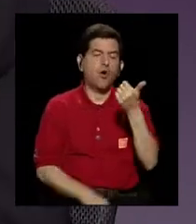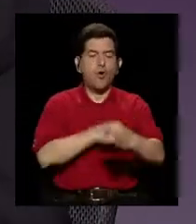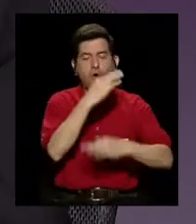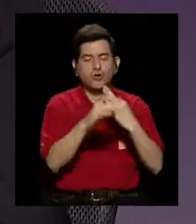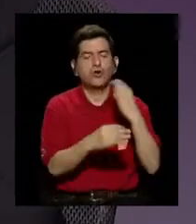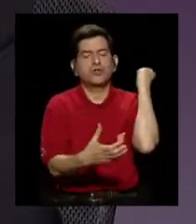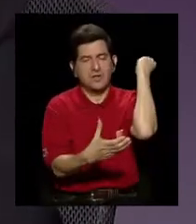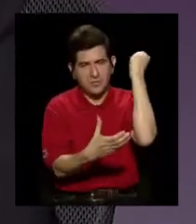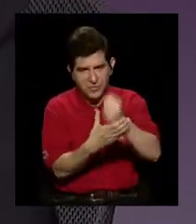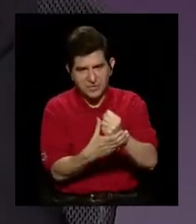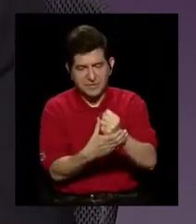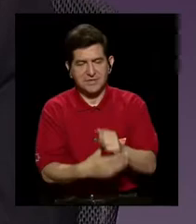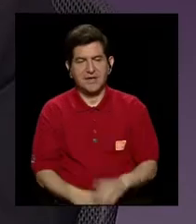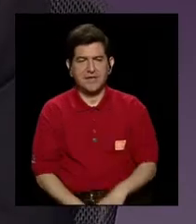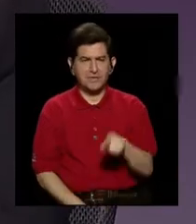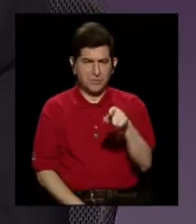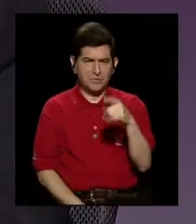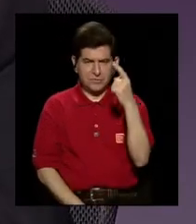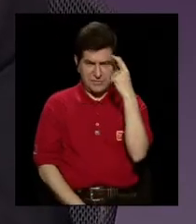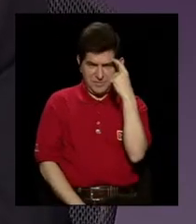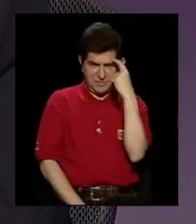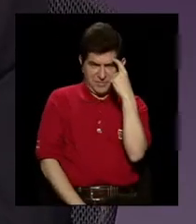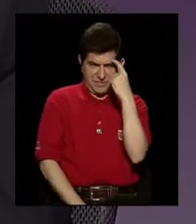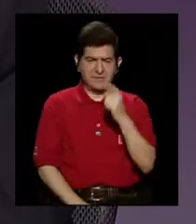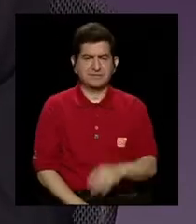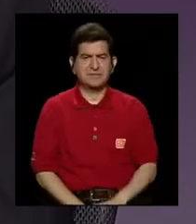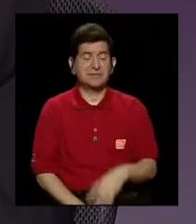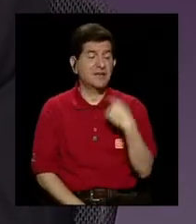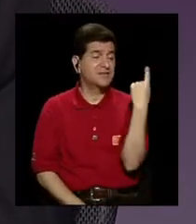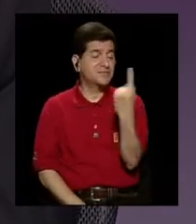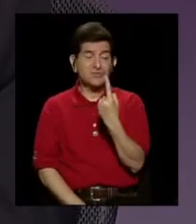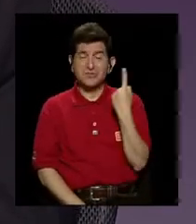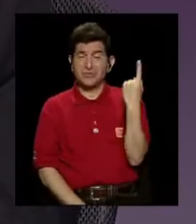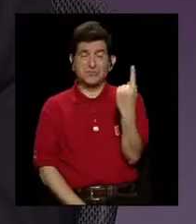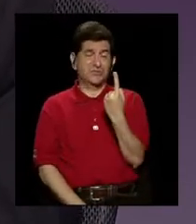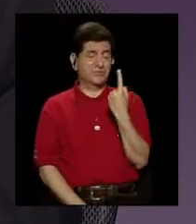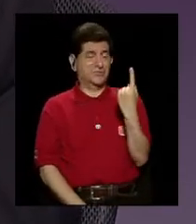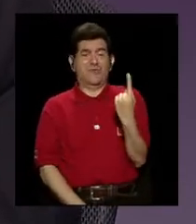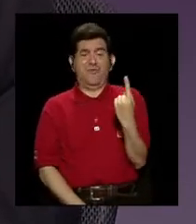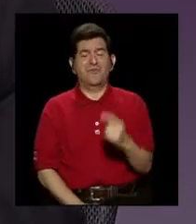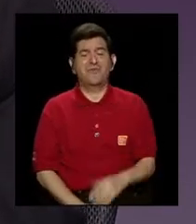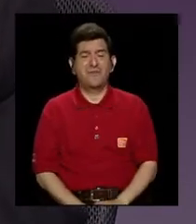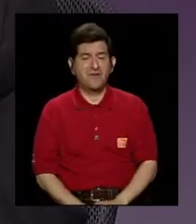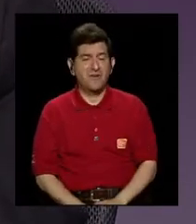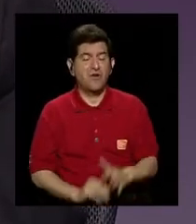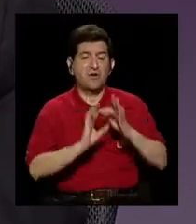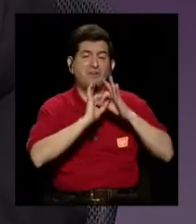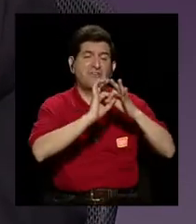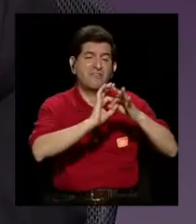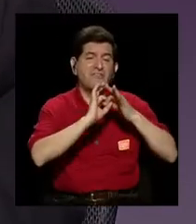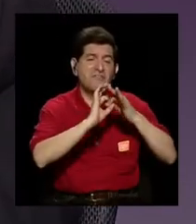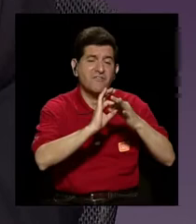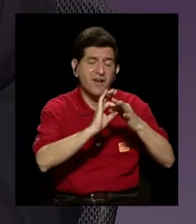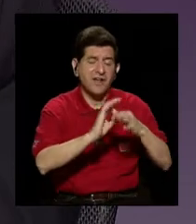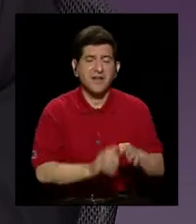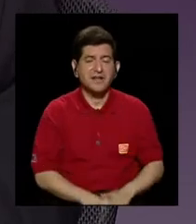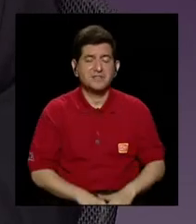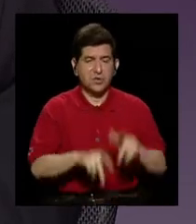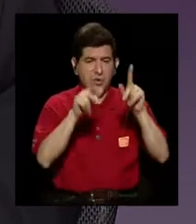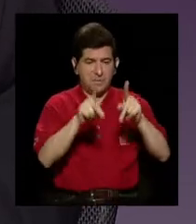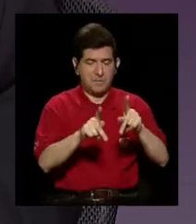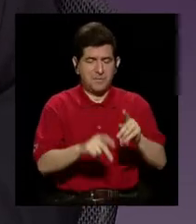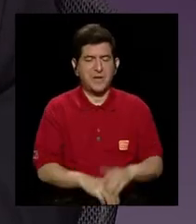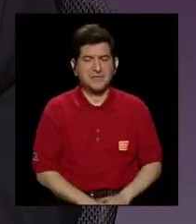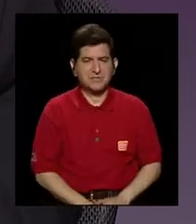nos da pie para el otro tipo de femicidio, porque si ustedes ven en ese caso, es solamente que hay una